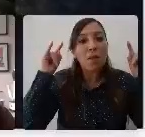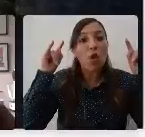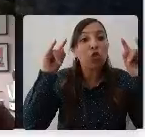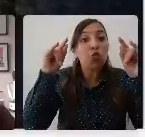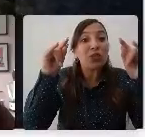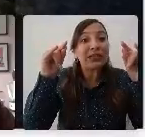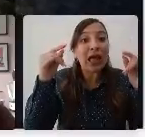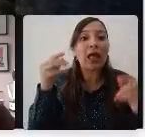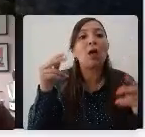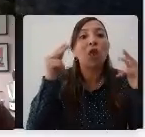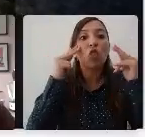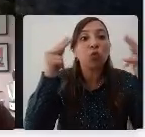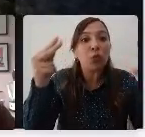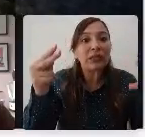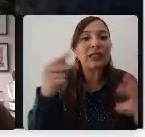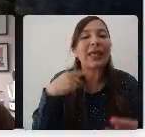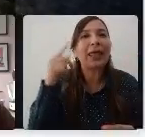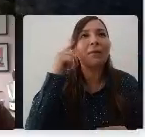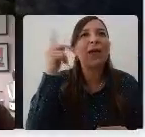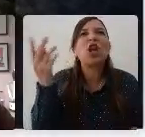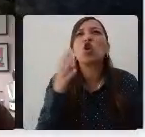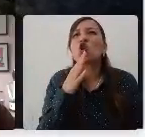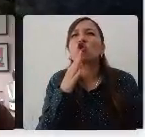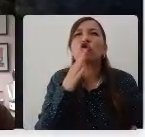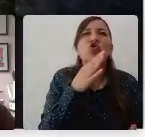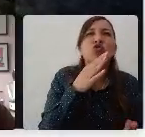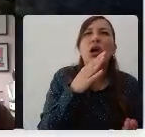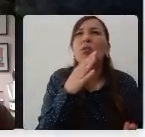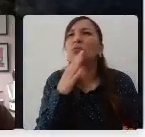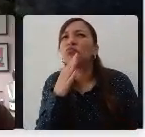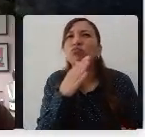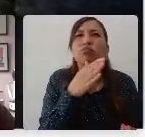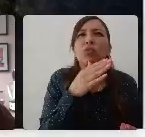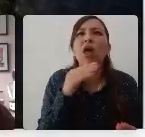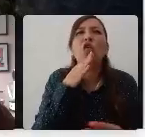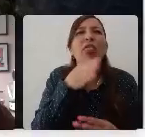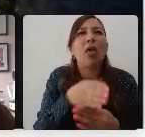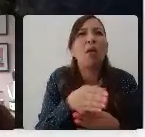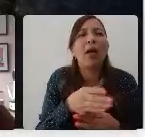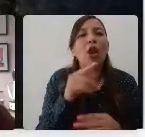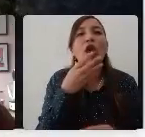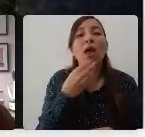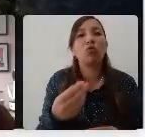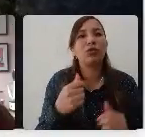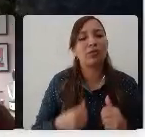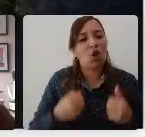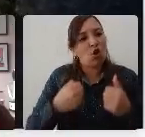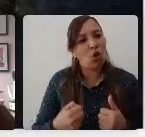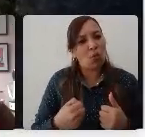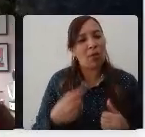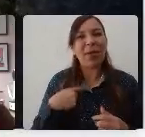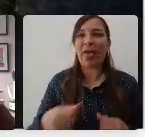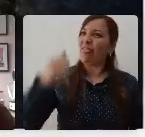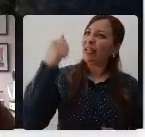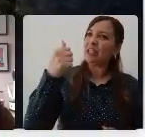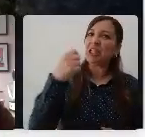sensación de incertidumbre entonces ellos les va a permitir sentirse más confiados para poder tomar esa decisión de